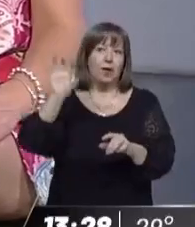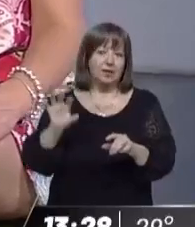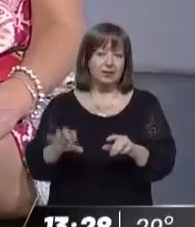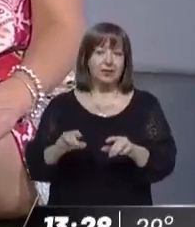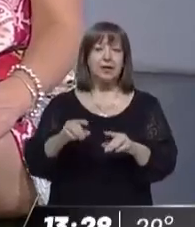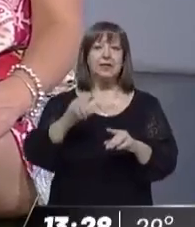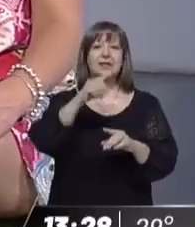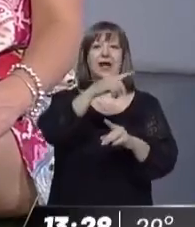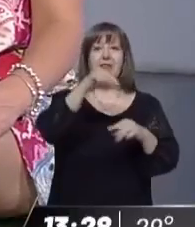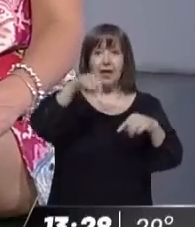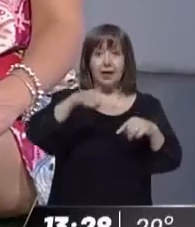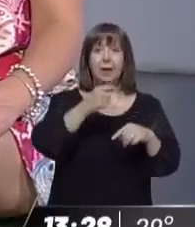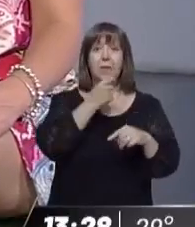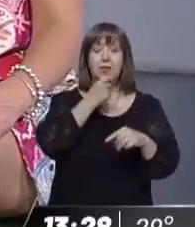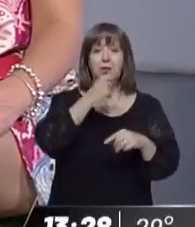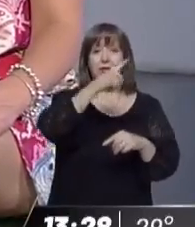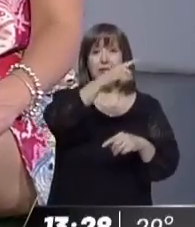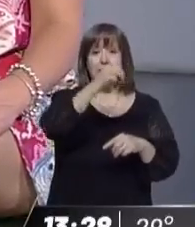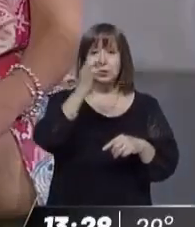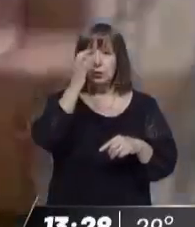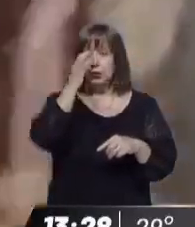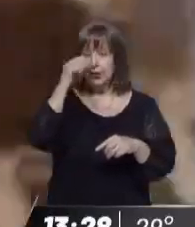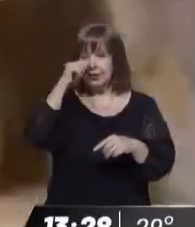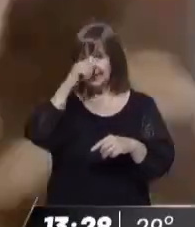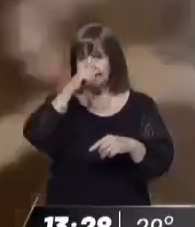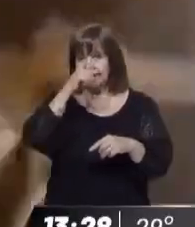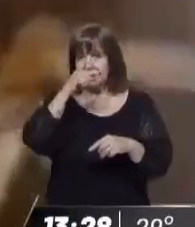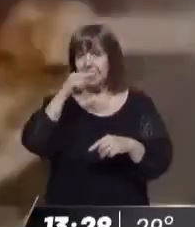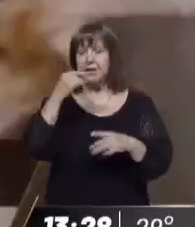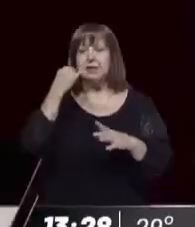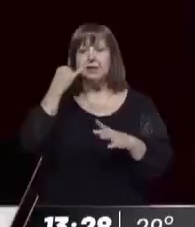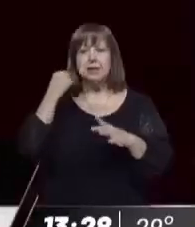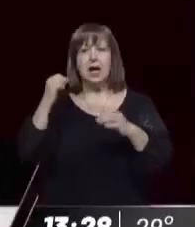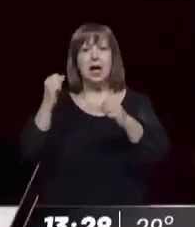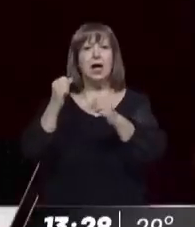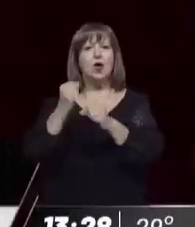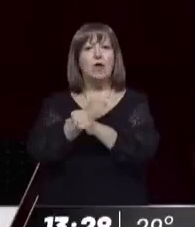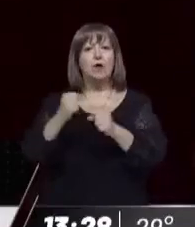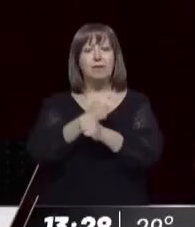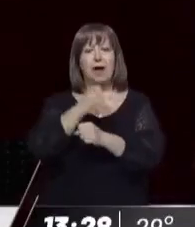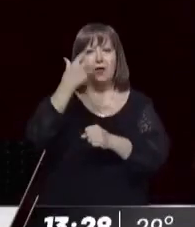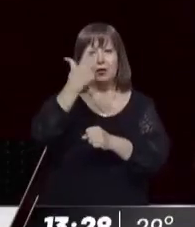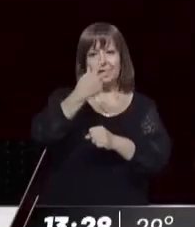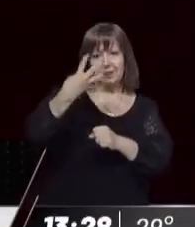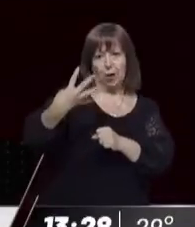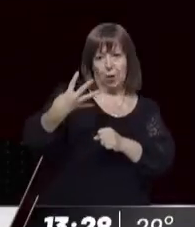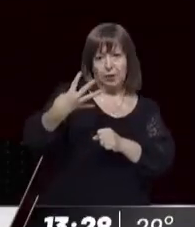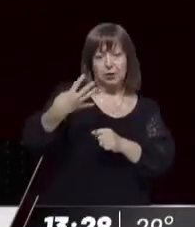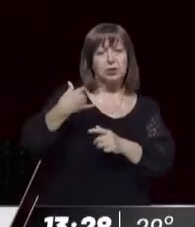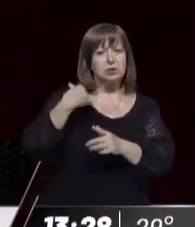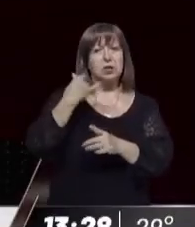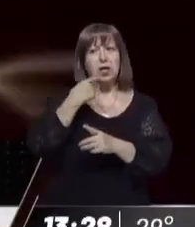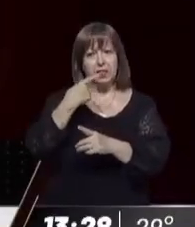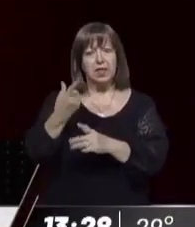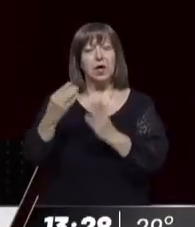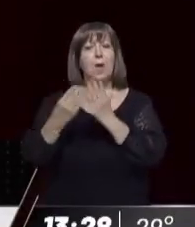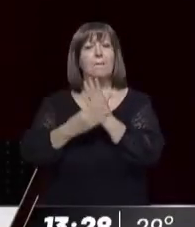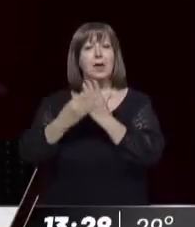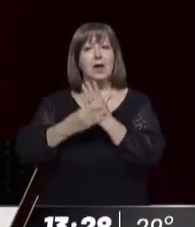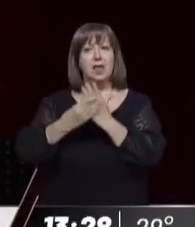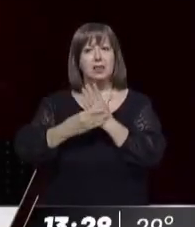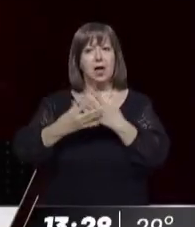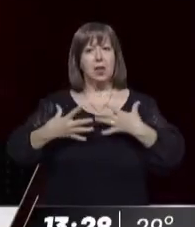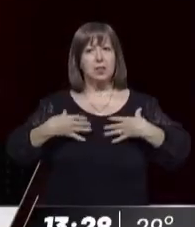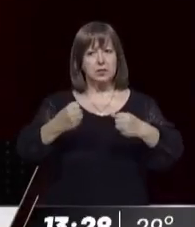De 127 casos que están en estudio, hay 34 ya confirmados, así lo pudo asegurar la gente del área